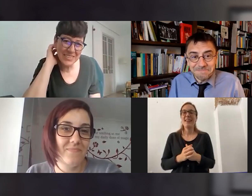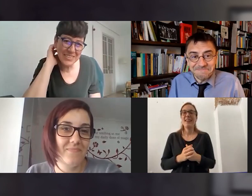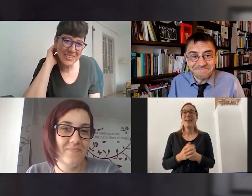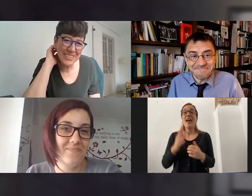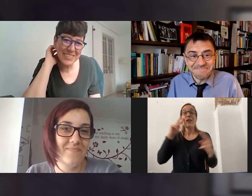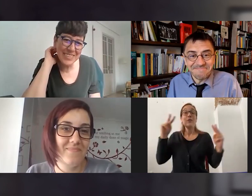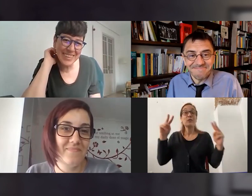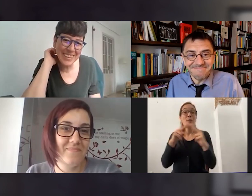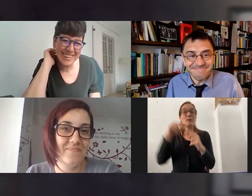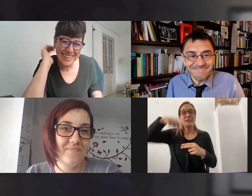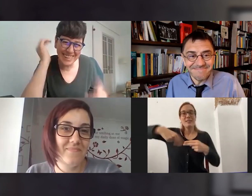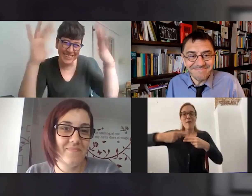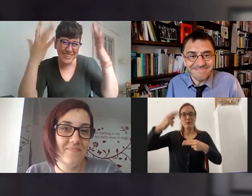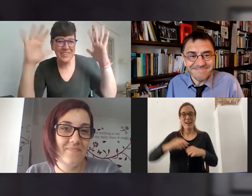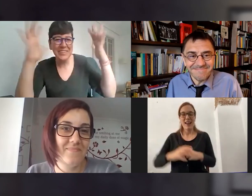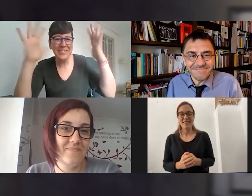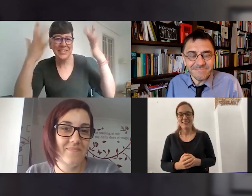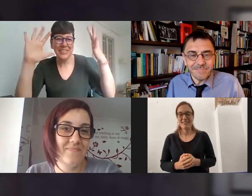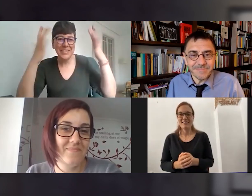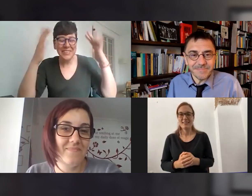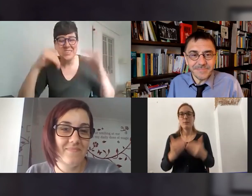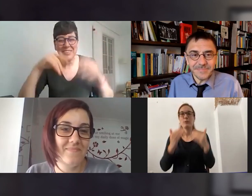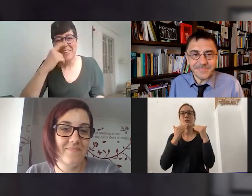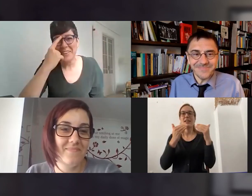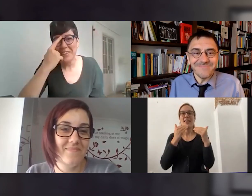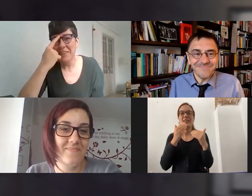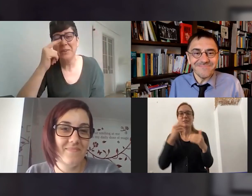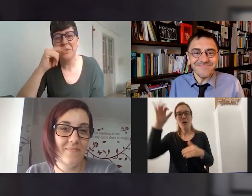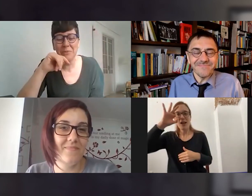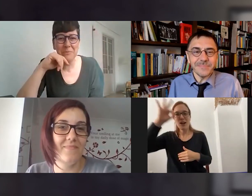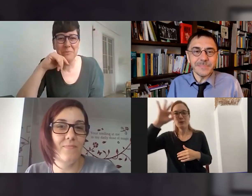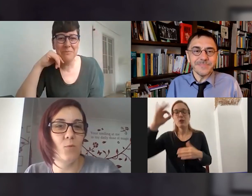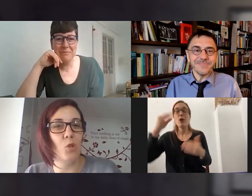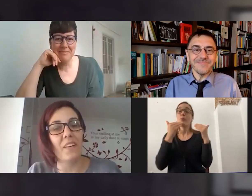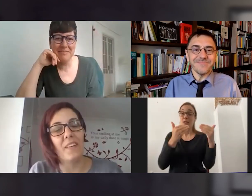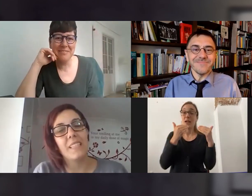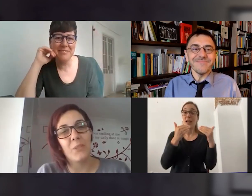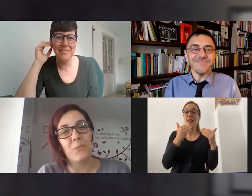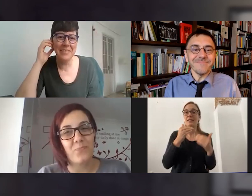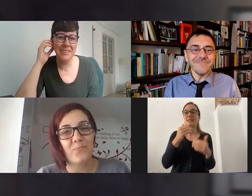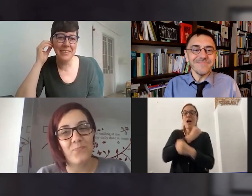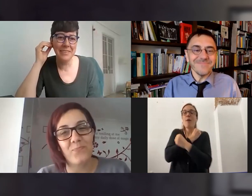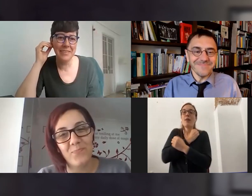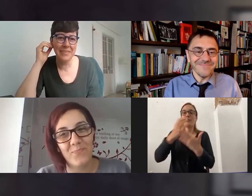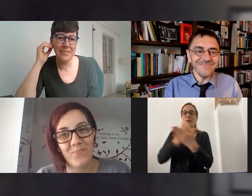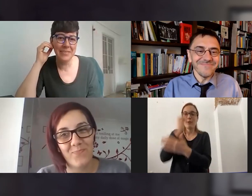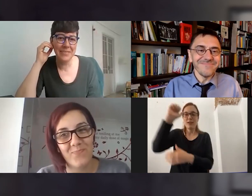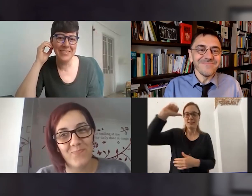Frontera. Muchísimas gracias, como siempre, Juan Carlos. Muchas gracias. Abrazos a todas.